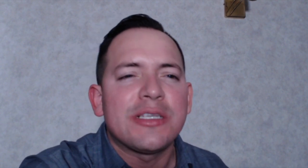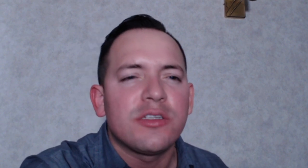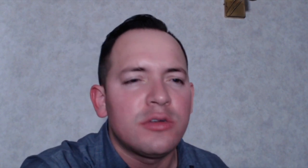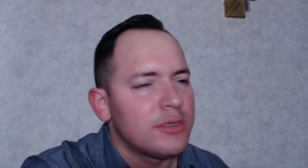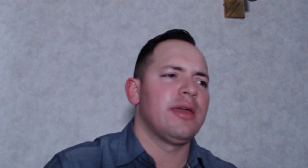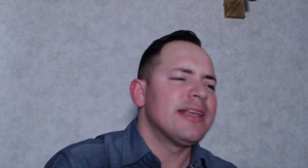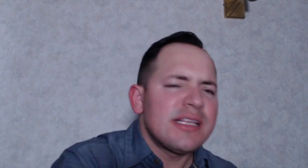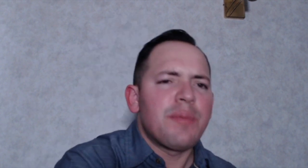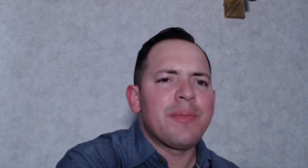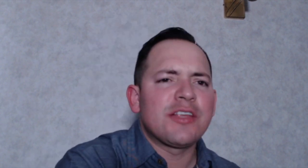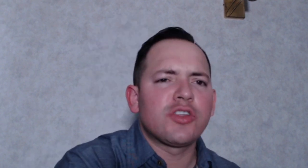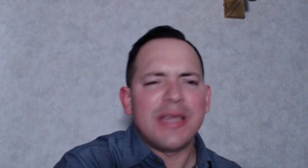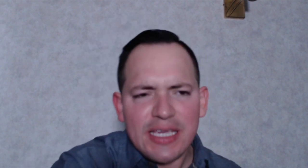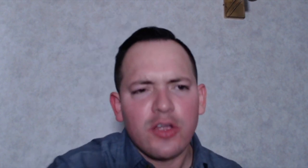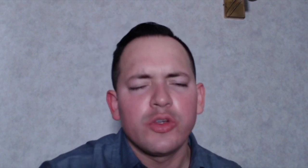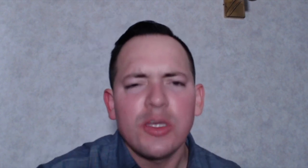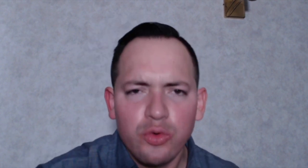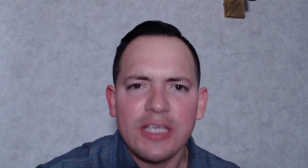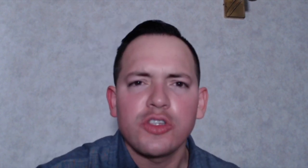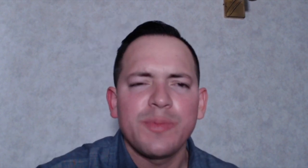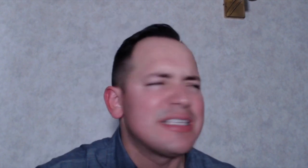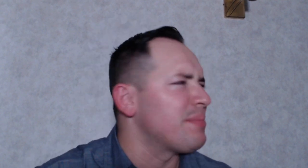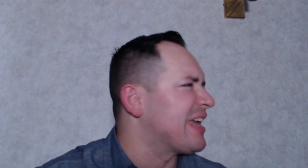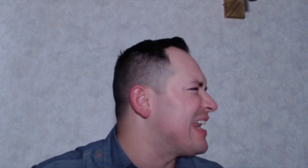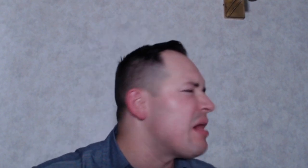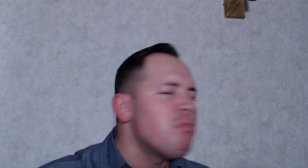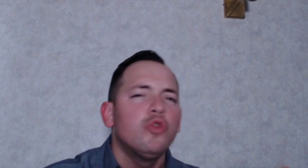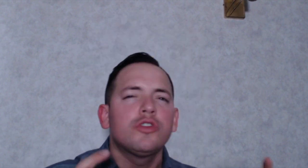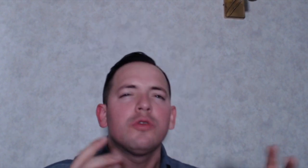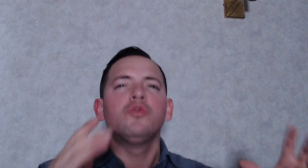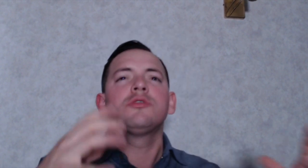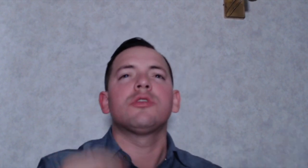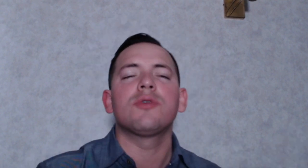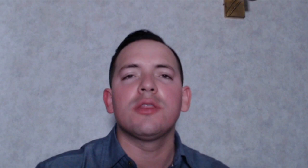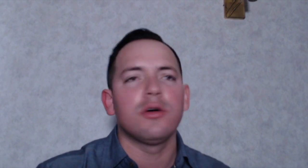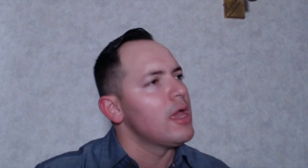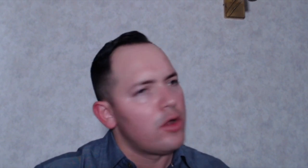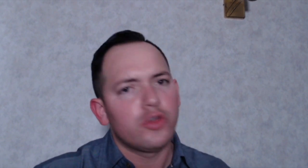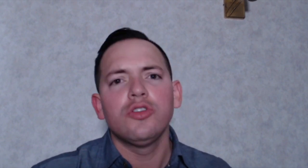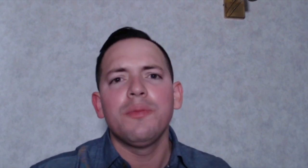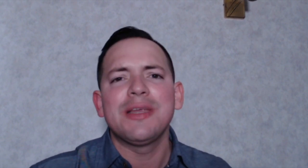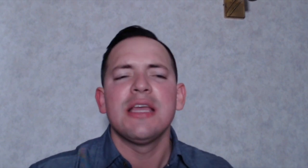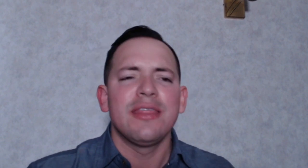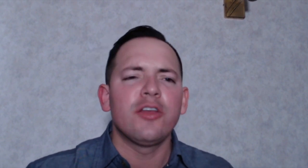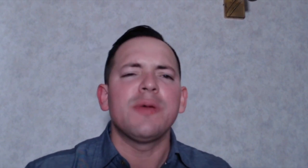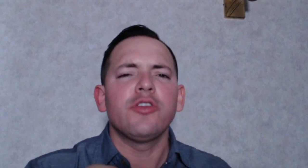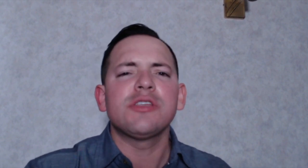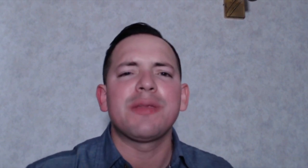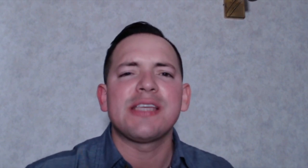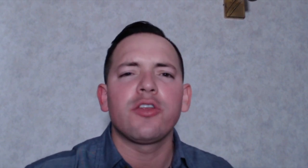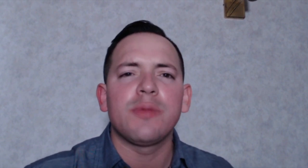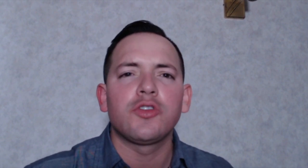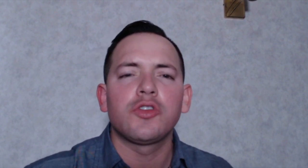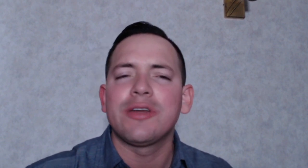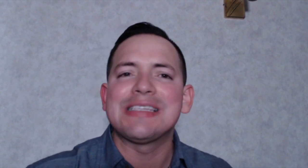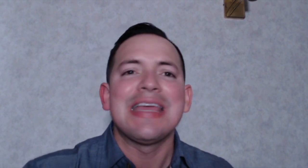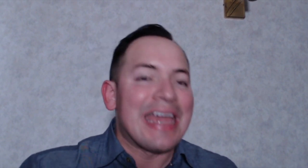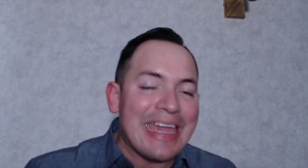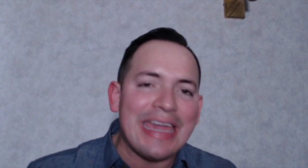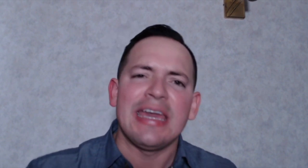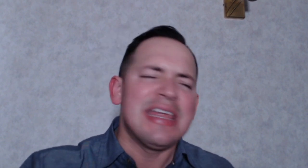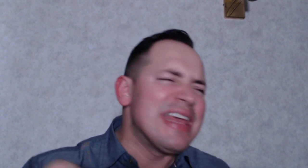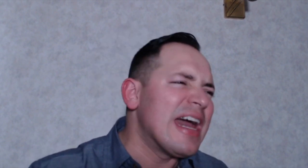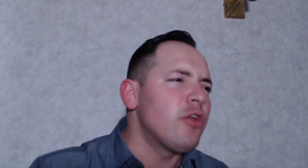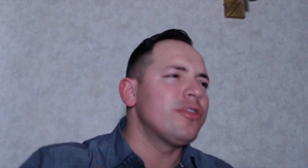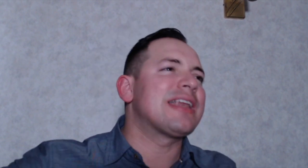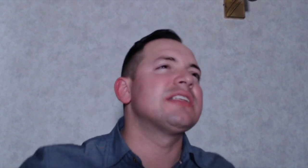la suspensión. Esa es la primera sospecha, y como segunda sospecha me genera mucho, mucho ruido los nombres de los varios empresarios machuchones